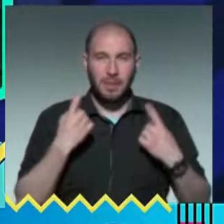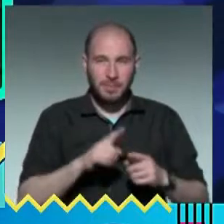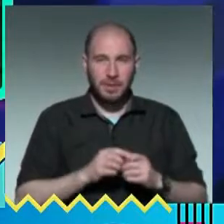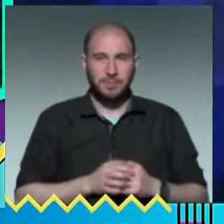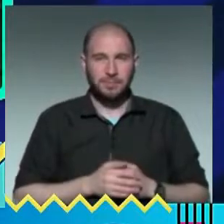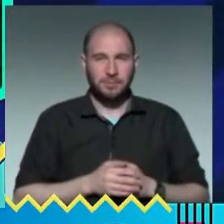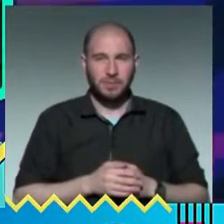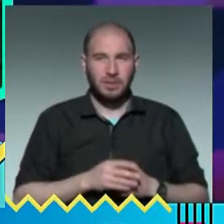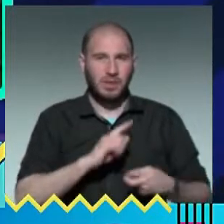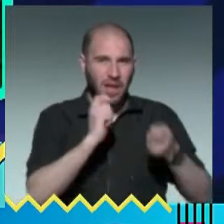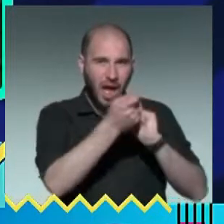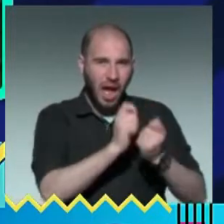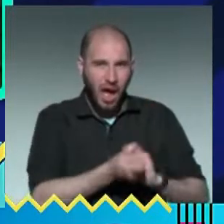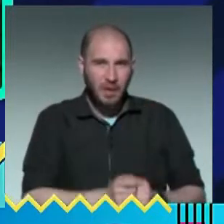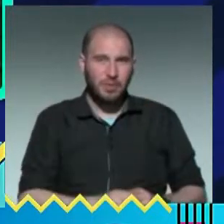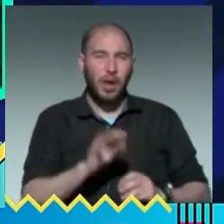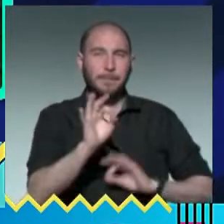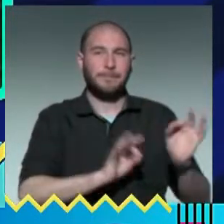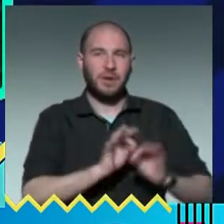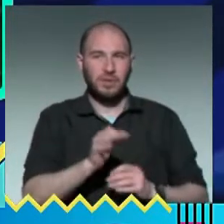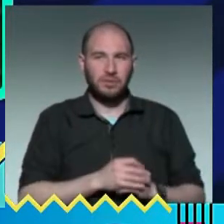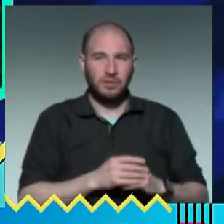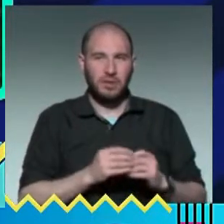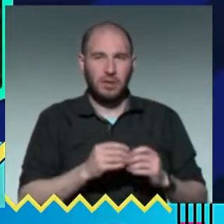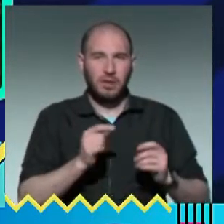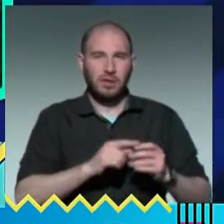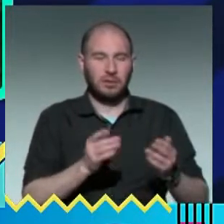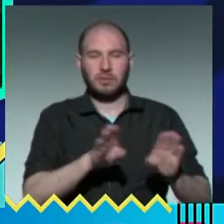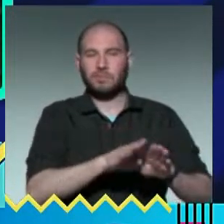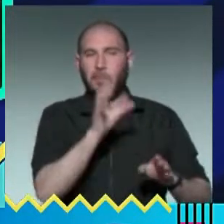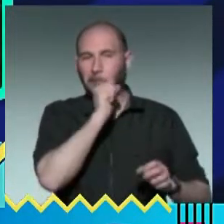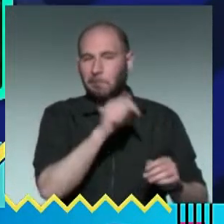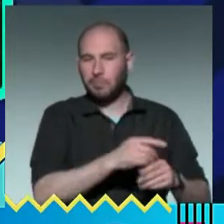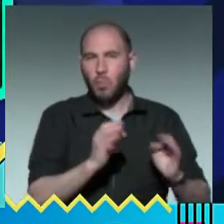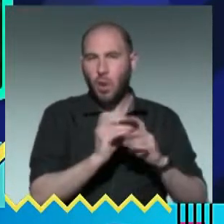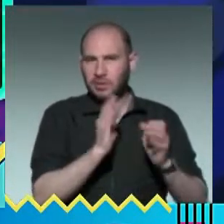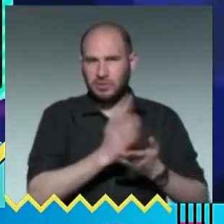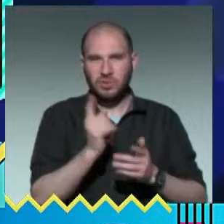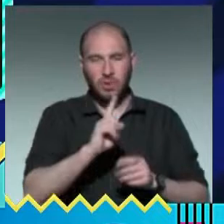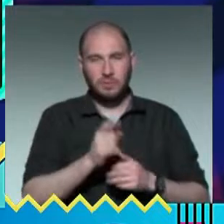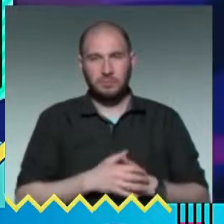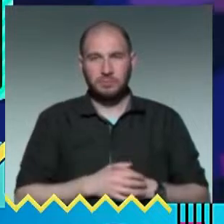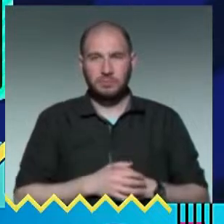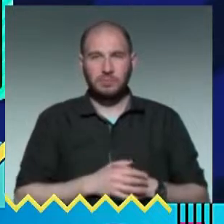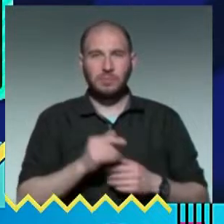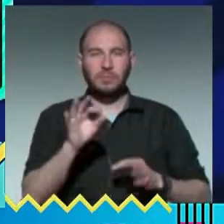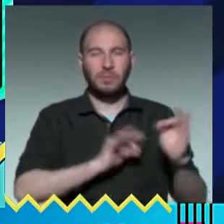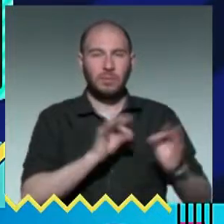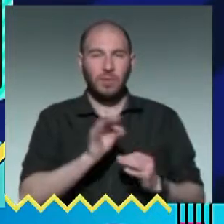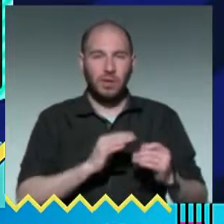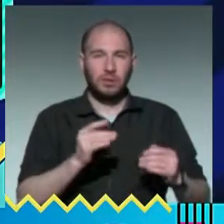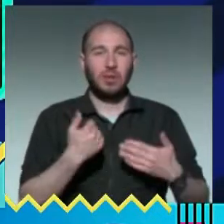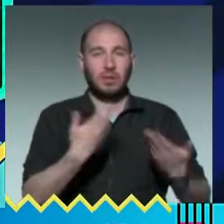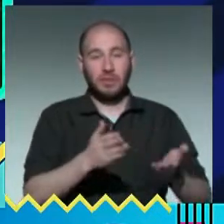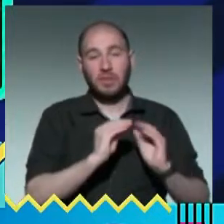sometido, tuvo muchos cambios, no fue un proyecto que se trató a libro cerrado, como se dice muchas veces en derecho, sino que fue un proyecto que se